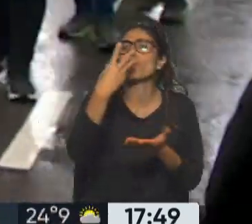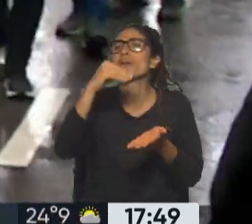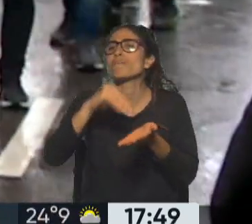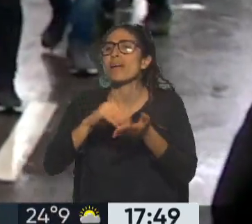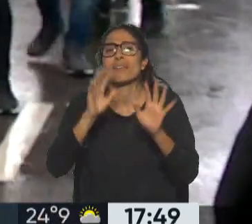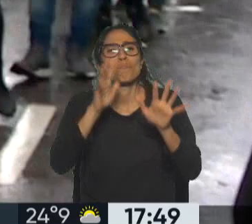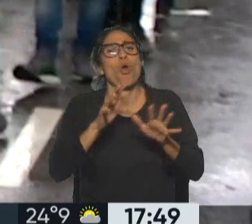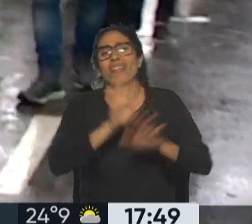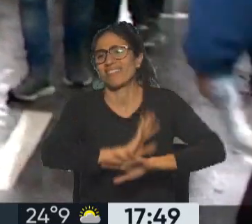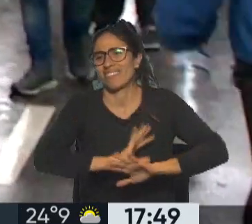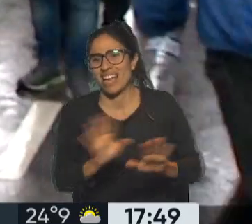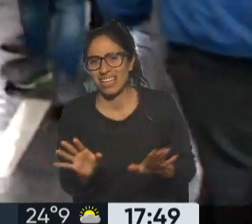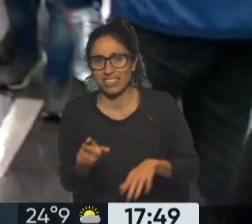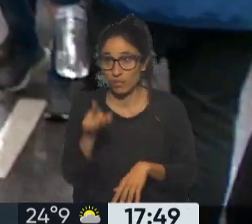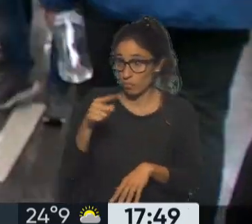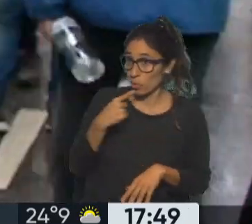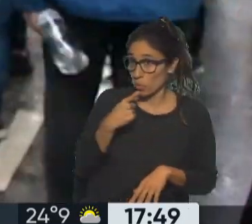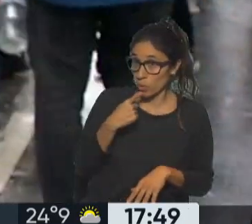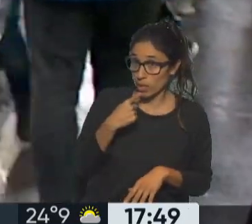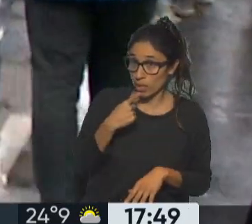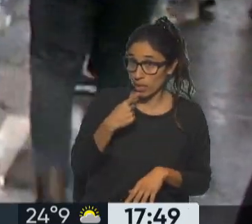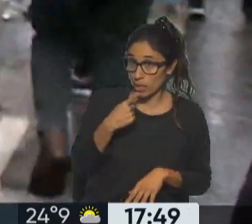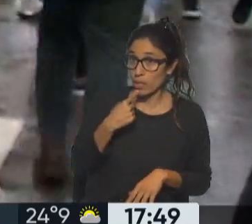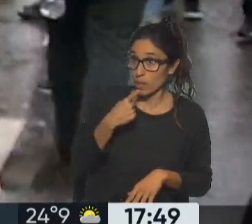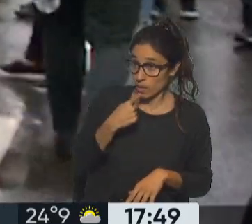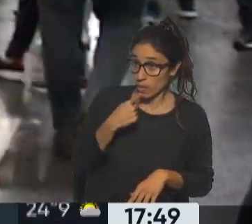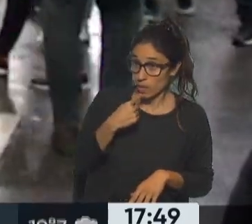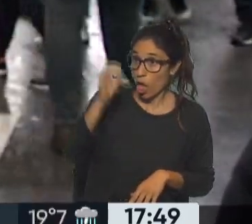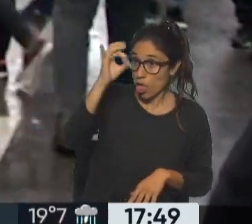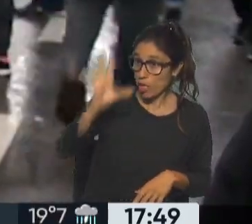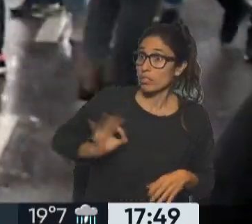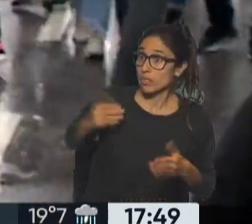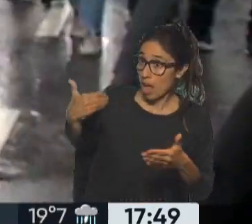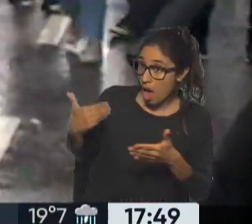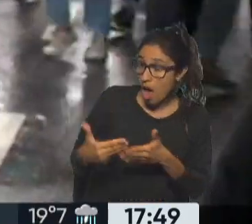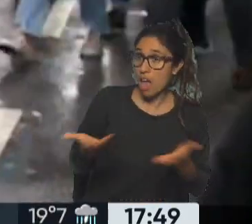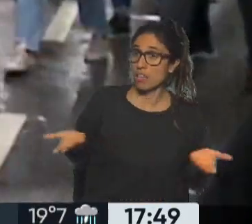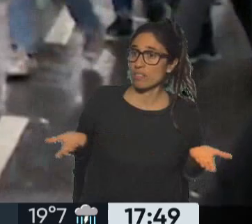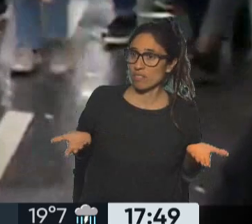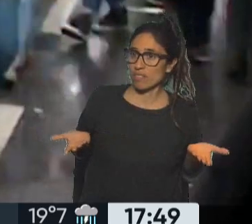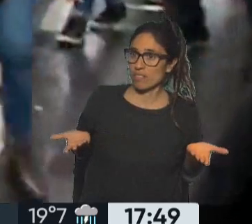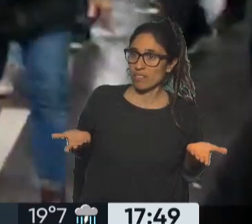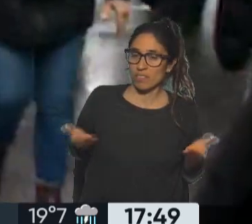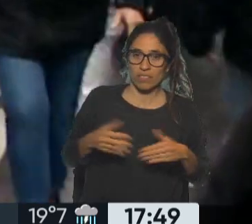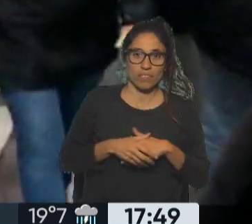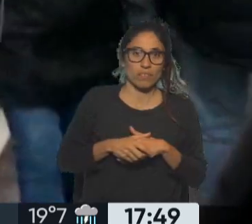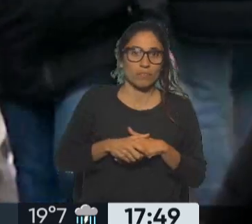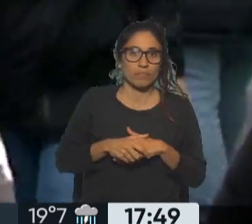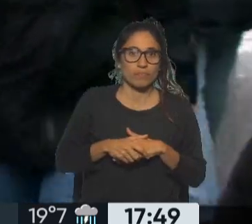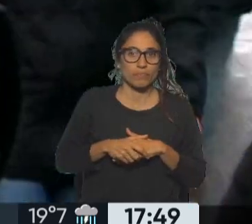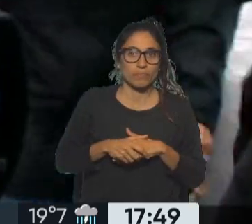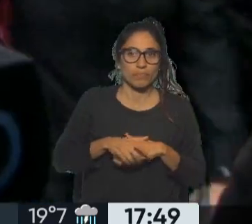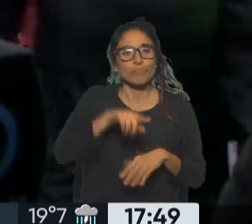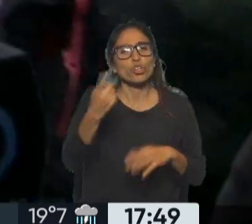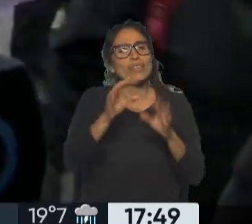cual. ¿Y vos tenés dudas de que ella nos llevó 12 años, de verdad? En un momento de los importantes, en